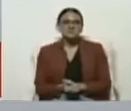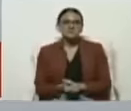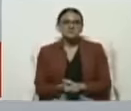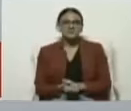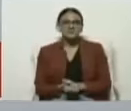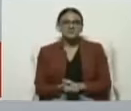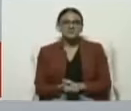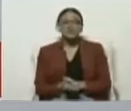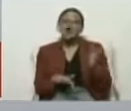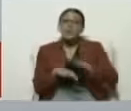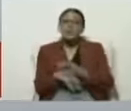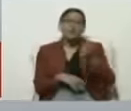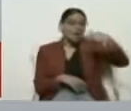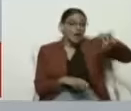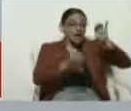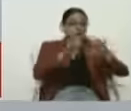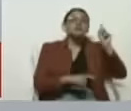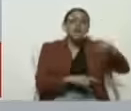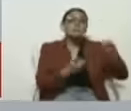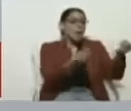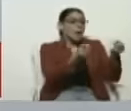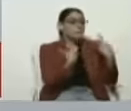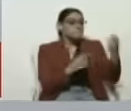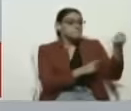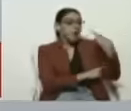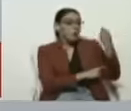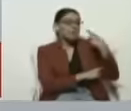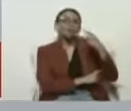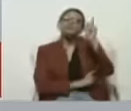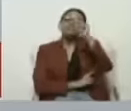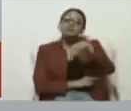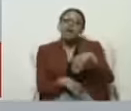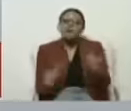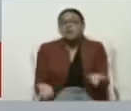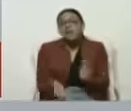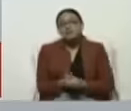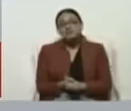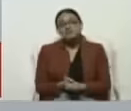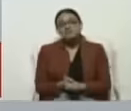Porque conmigo también hablan, pues. Somos panas de algunos de ellos.